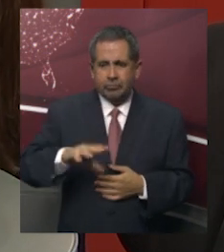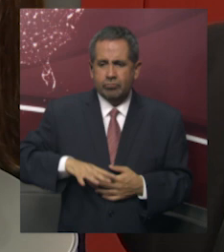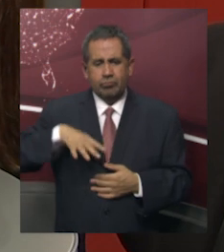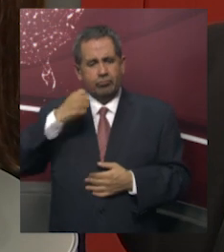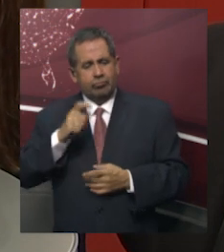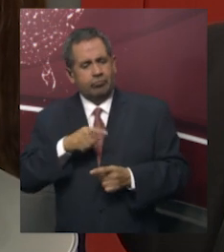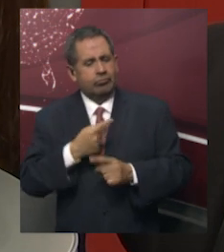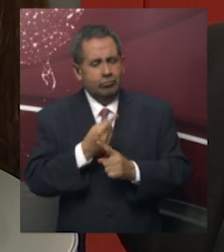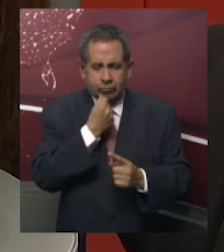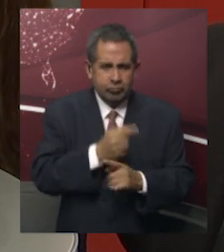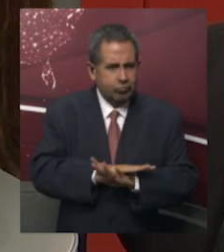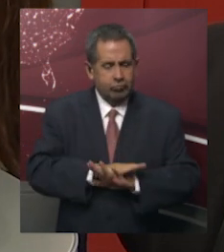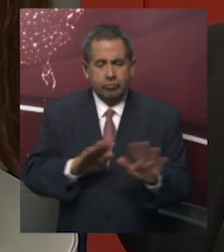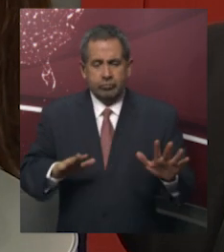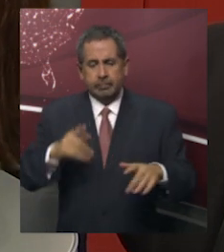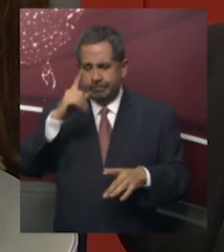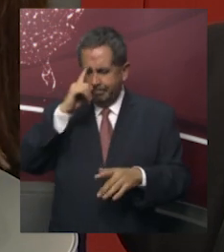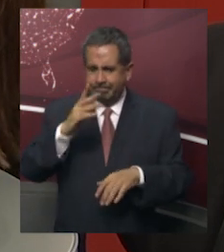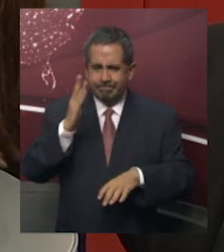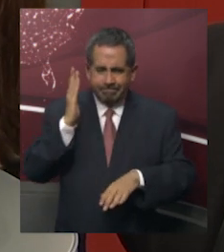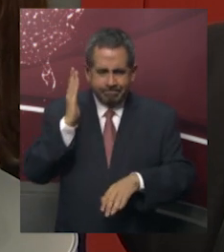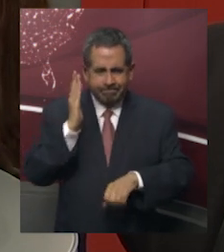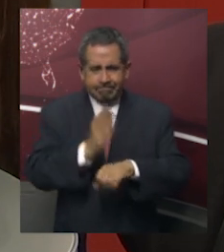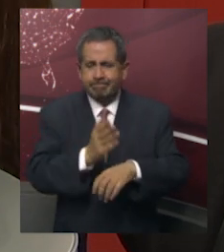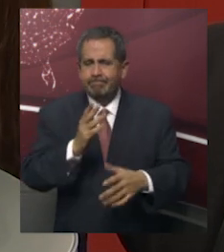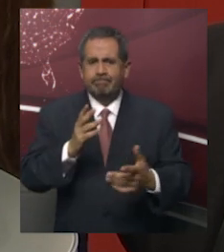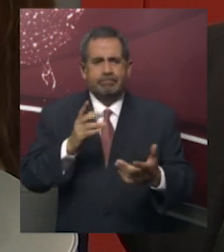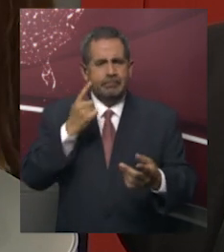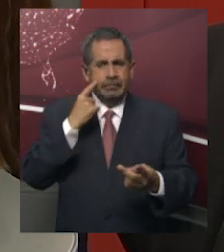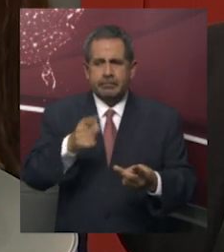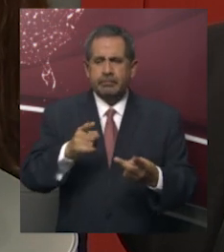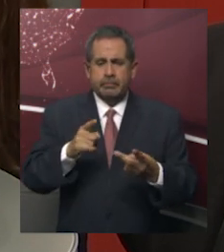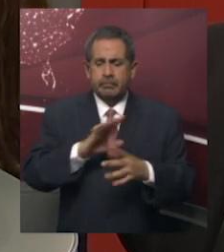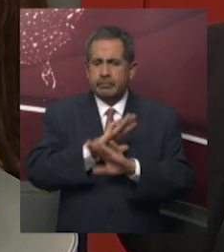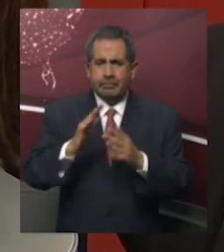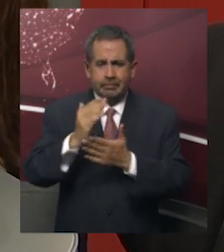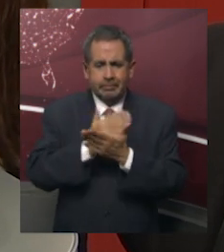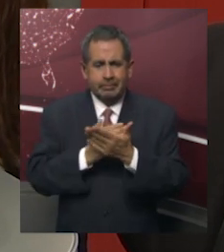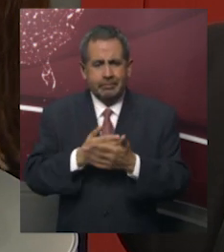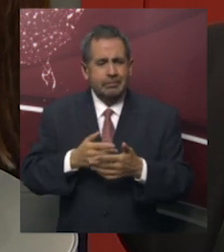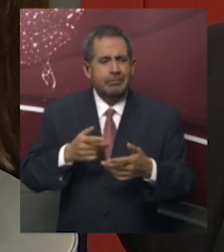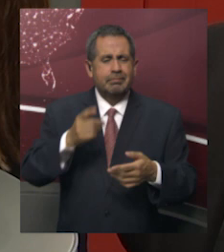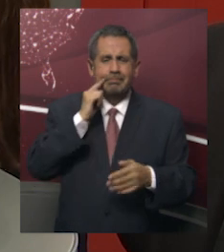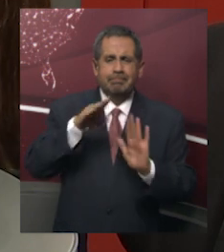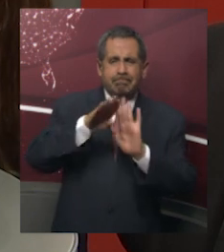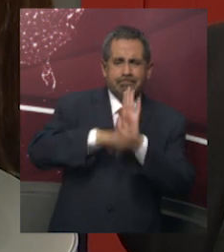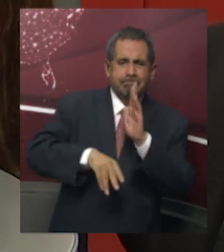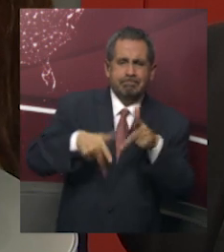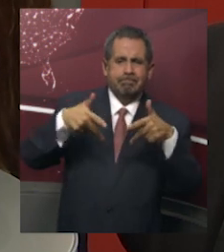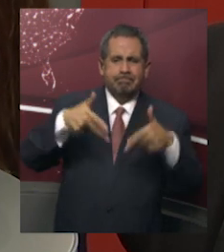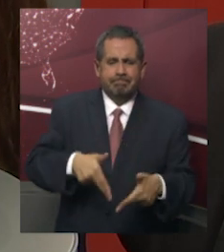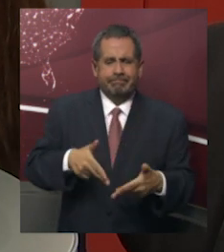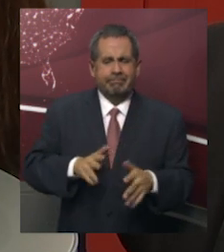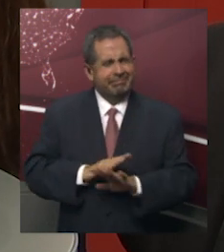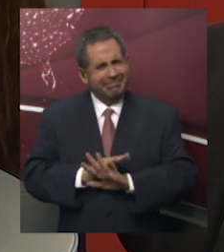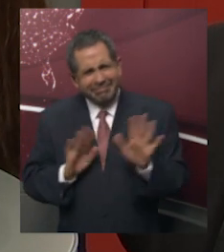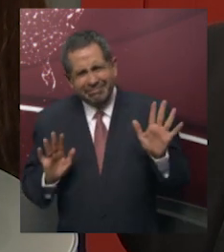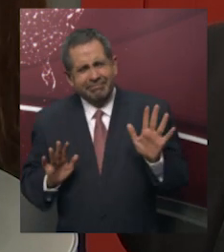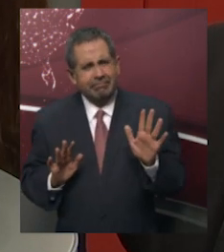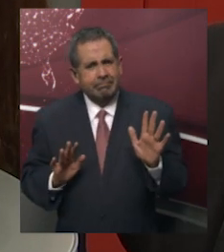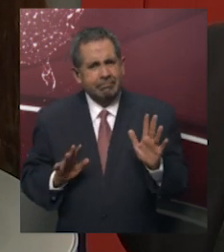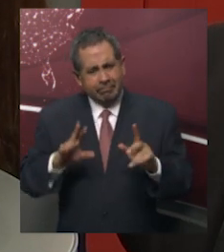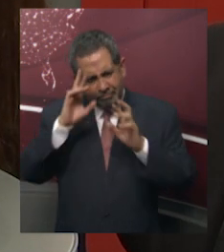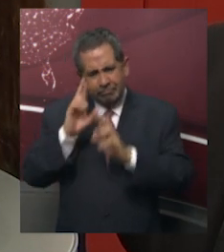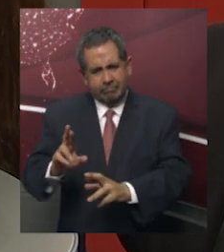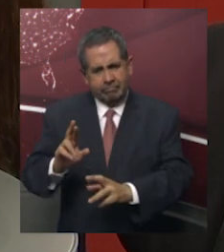abuso infantil, para sancionar las violaciones, para acabar con la mutilación genital. Es decir, cada país